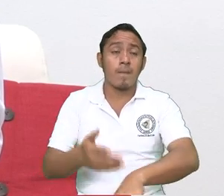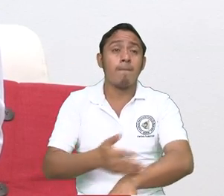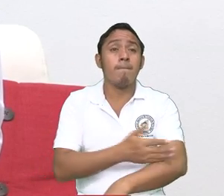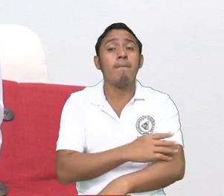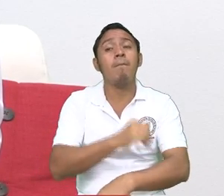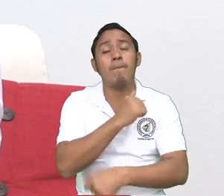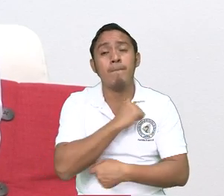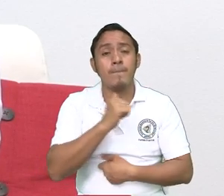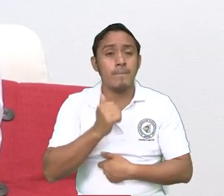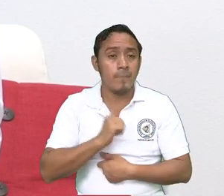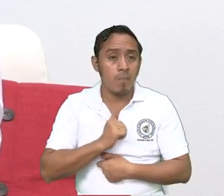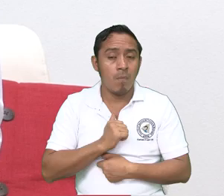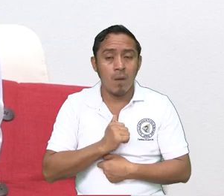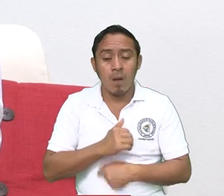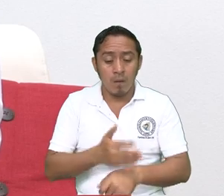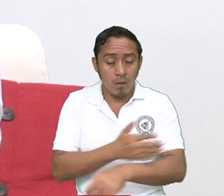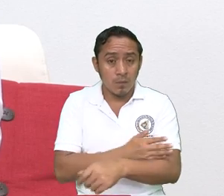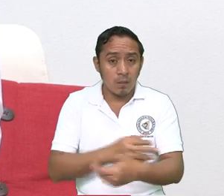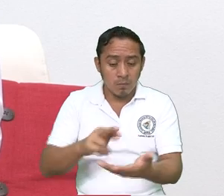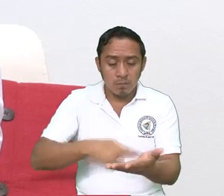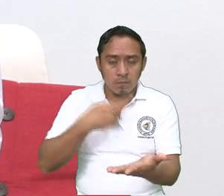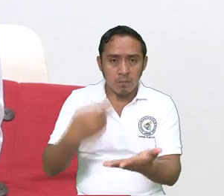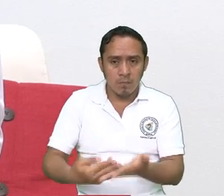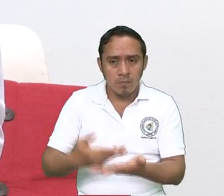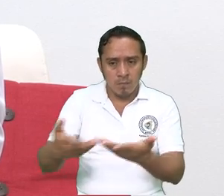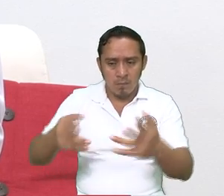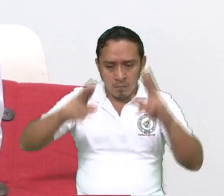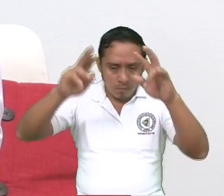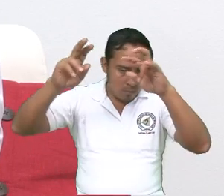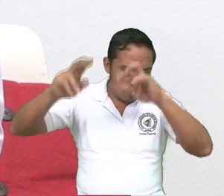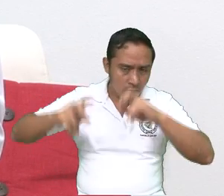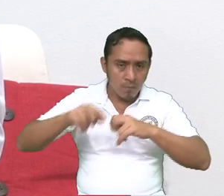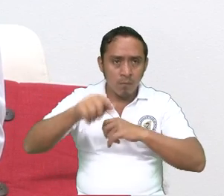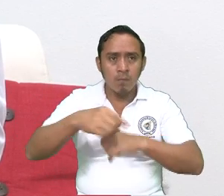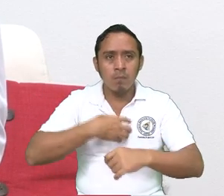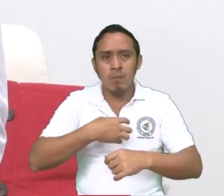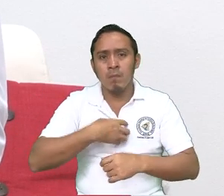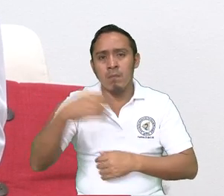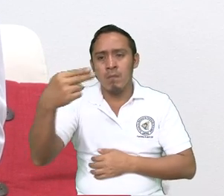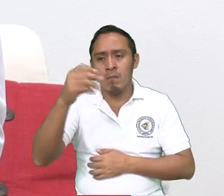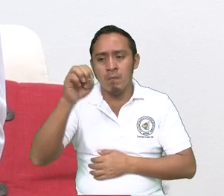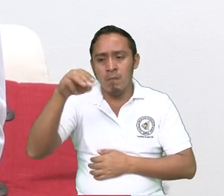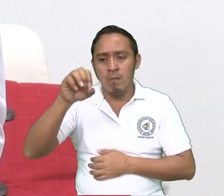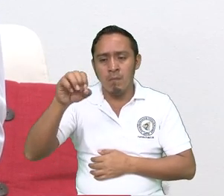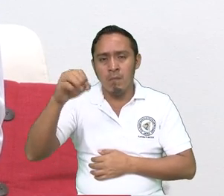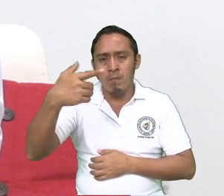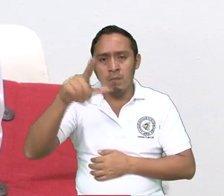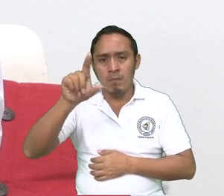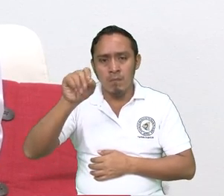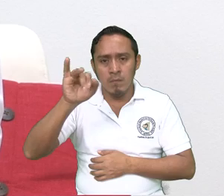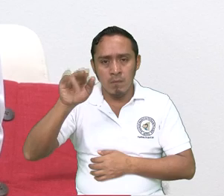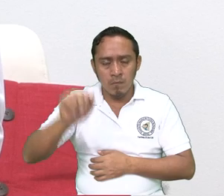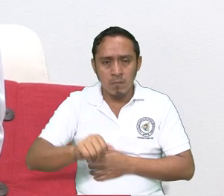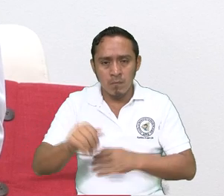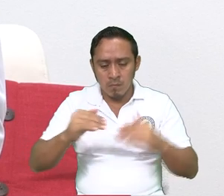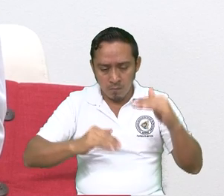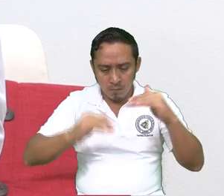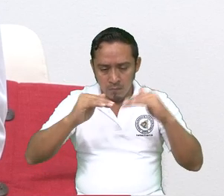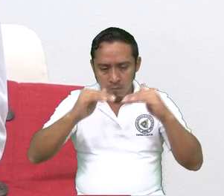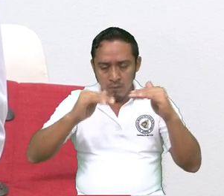se hacen previo de la donación se hacen estudios para saber si tu hemoglobina está en niveles metas